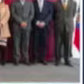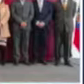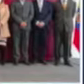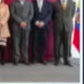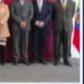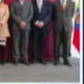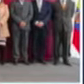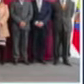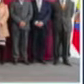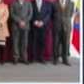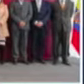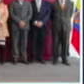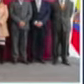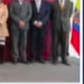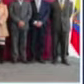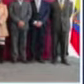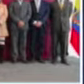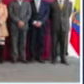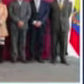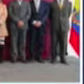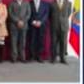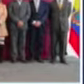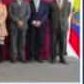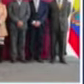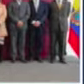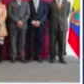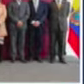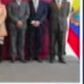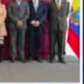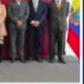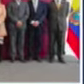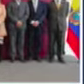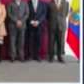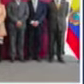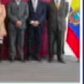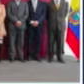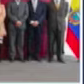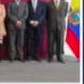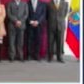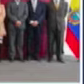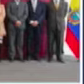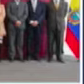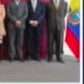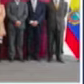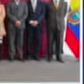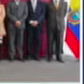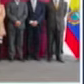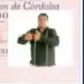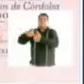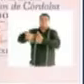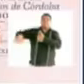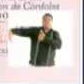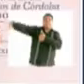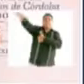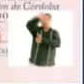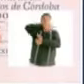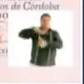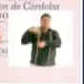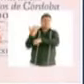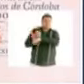que lo han hecho de muy buena manera. Vemos también desde que asumió el gobierno del presidente Lasso